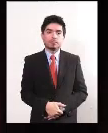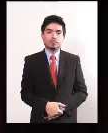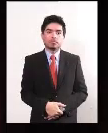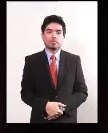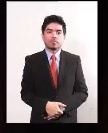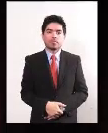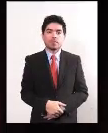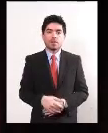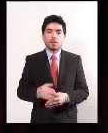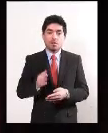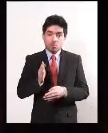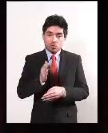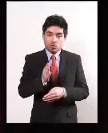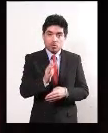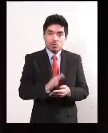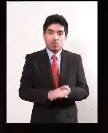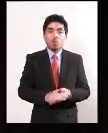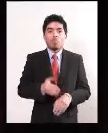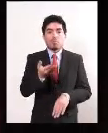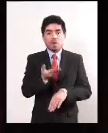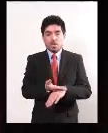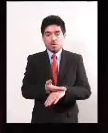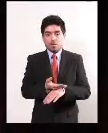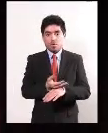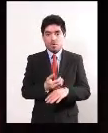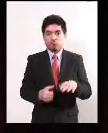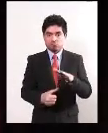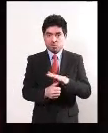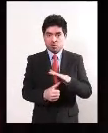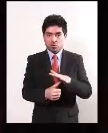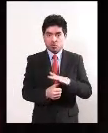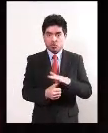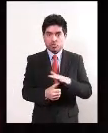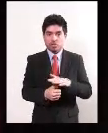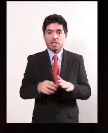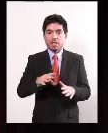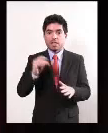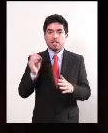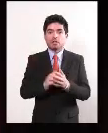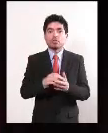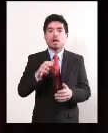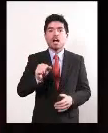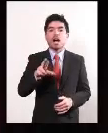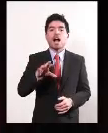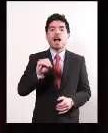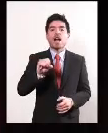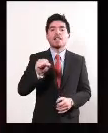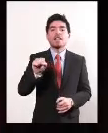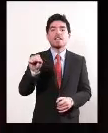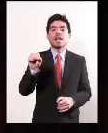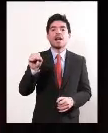A continuación, solicitamos al señor concejal electo, don Gustavo Arias Campos, prestar juramento.